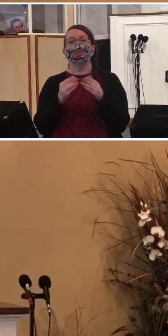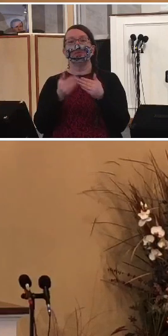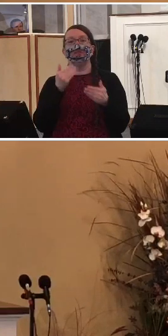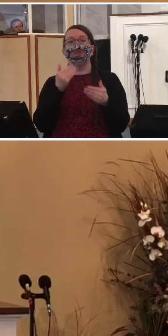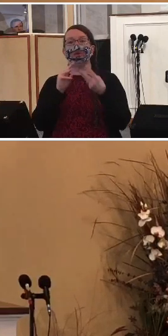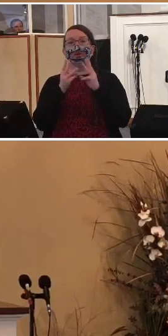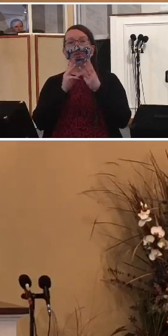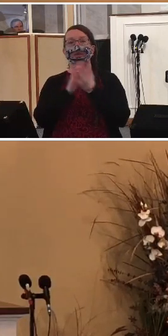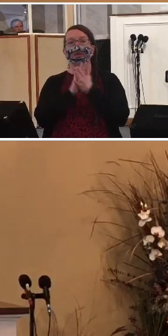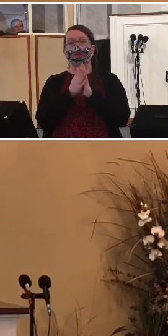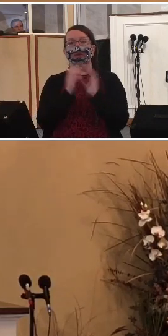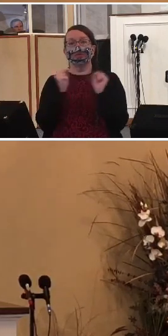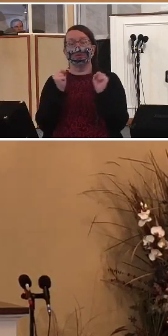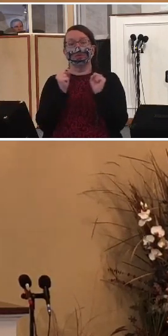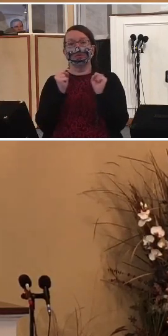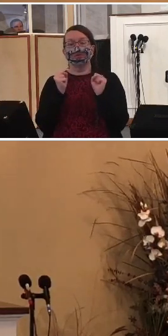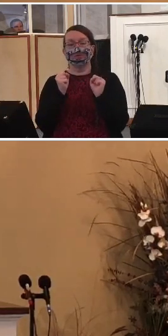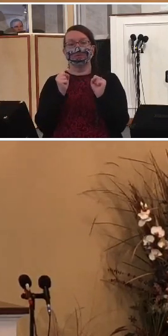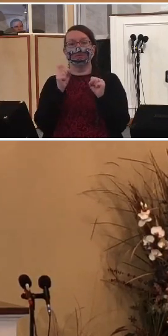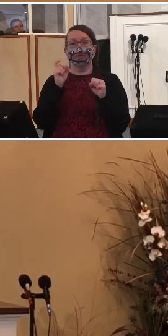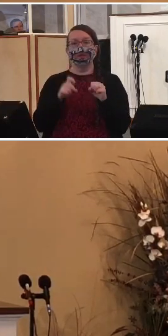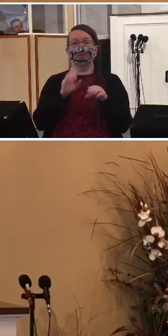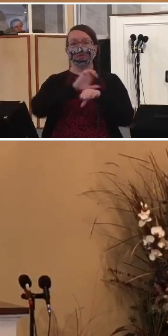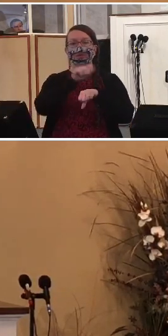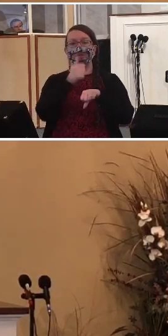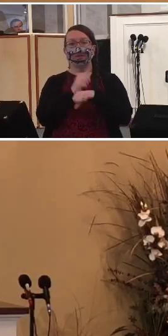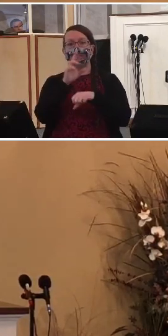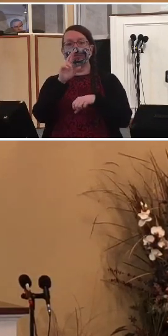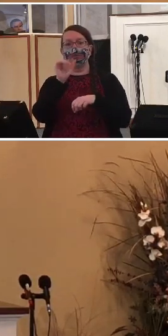temperatura y nosotros vamos a